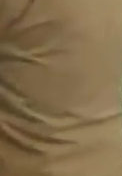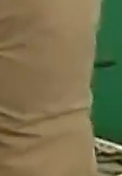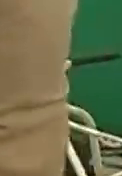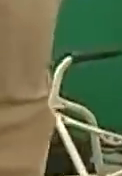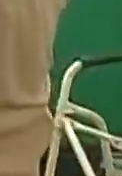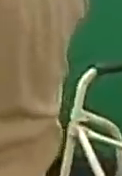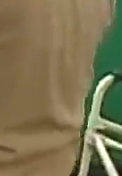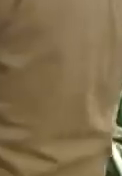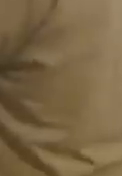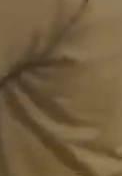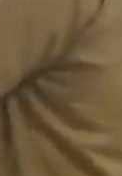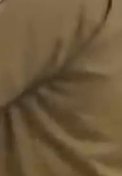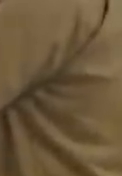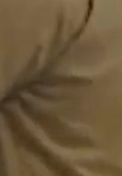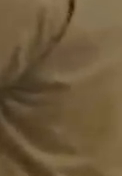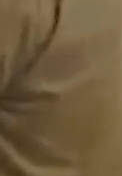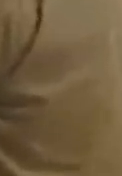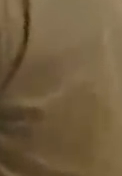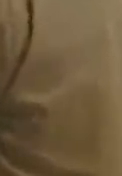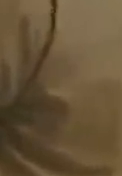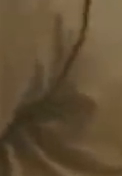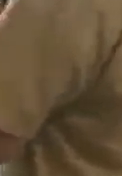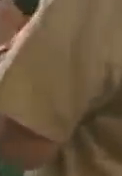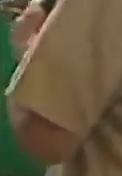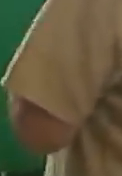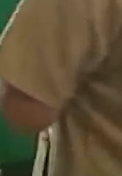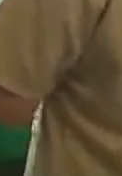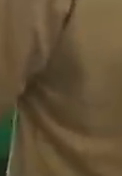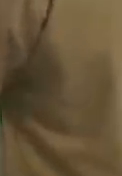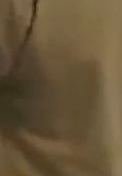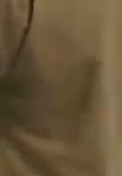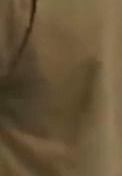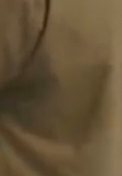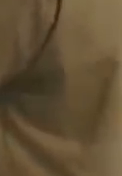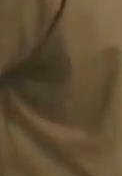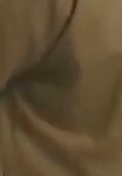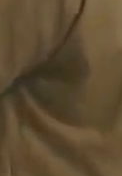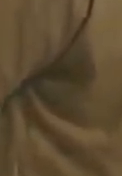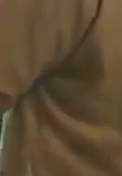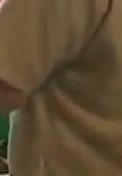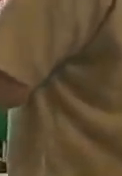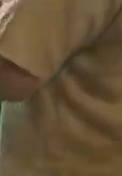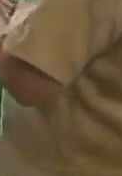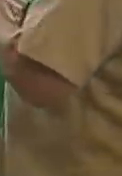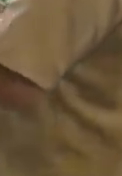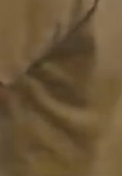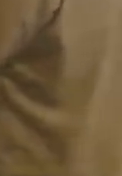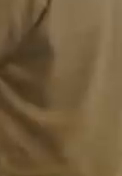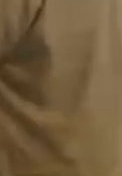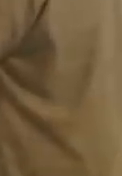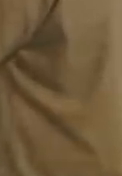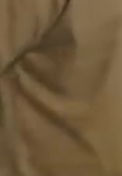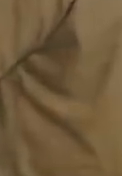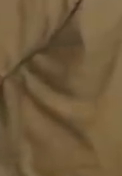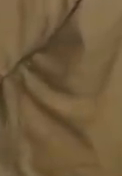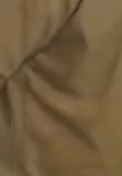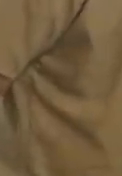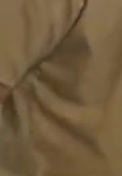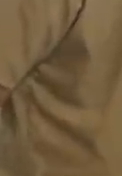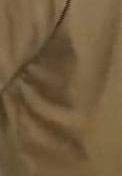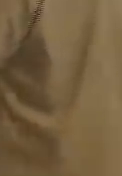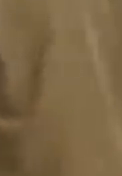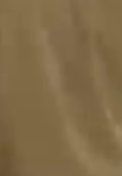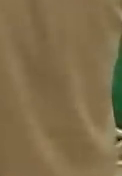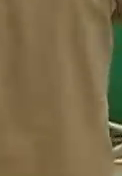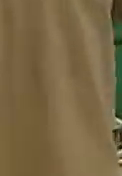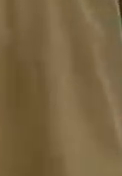la construcción del modelo de economía real que supera los efectos nocivos del bloqueo imperialista y que ha sido ordenado por el jefe de Estado y